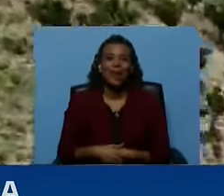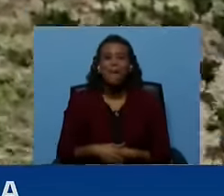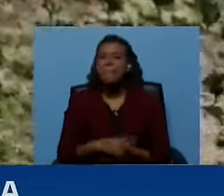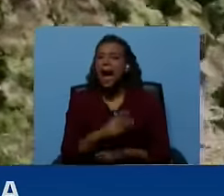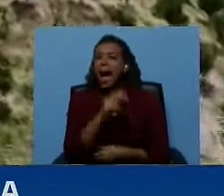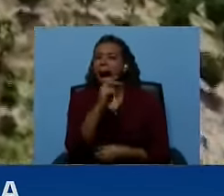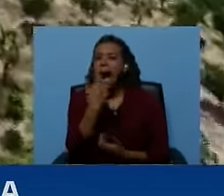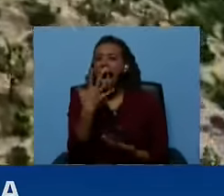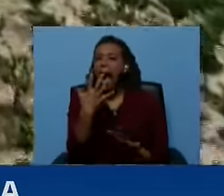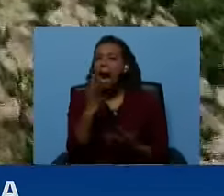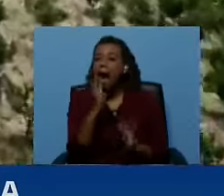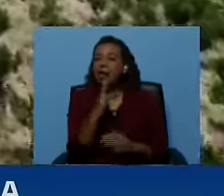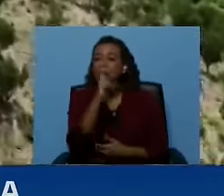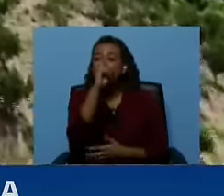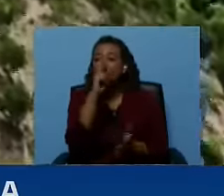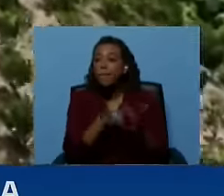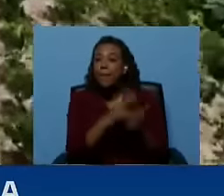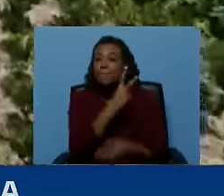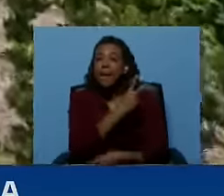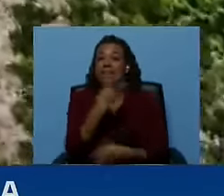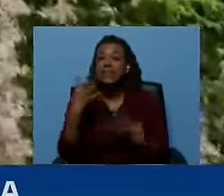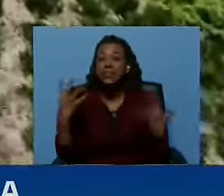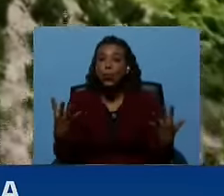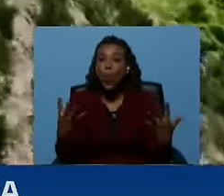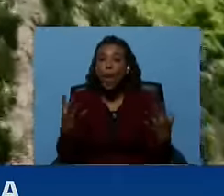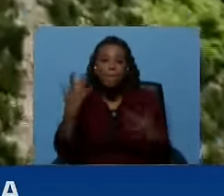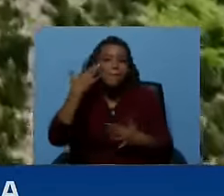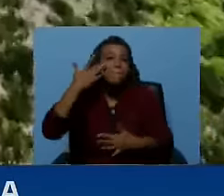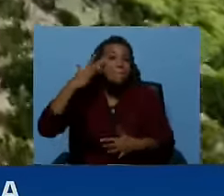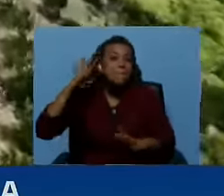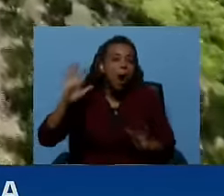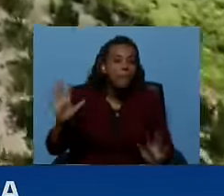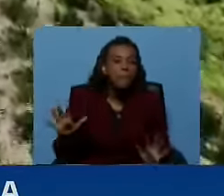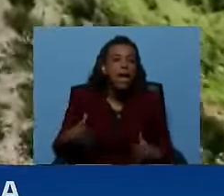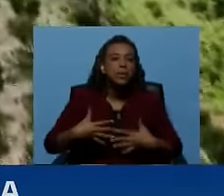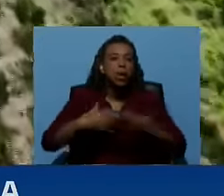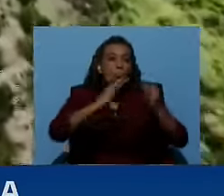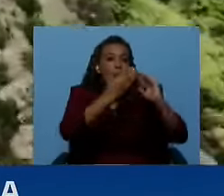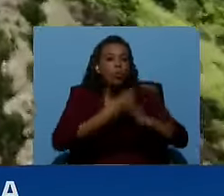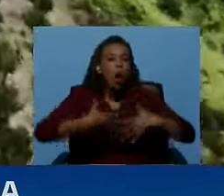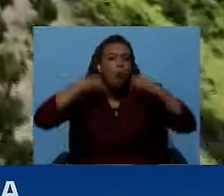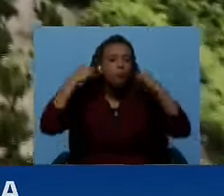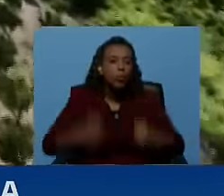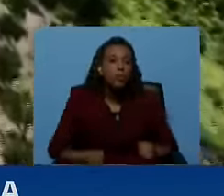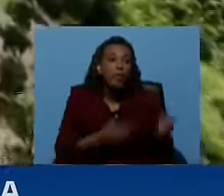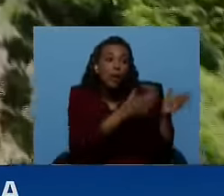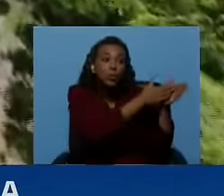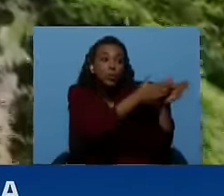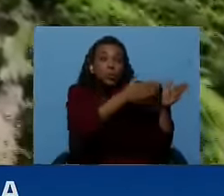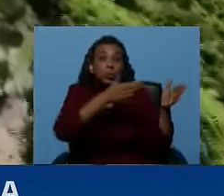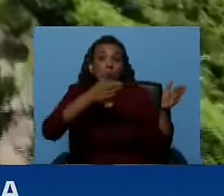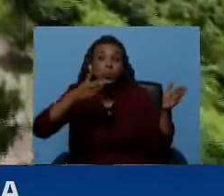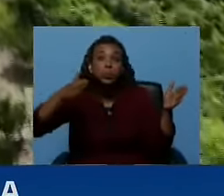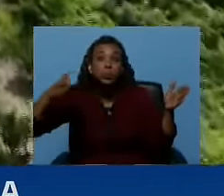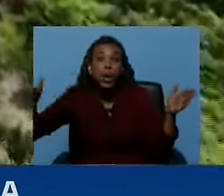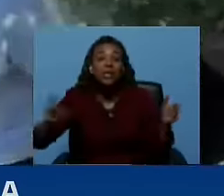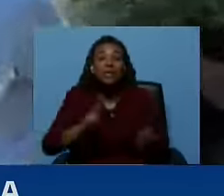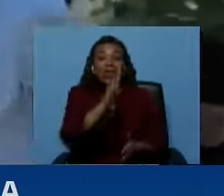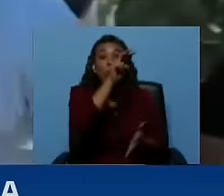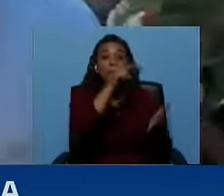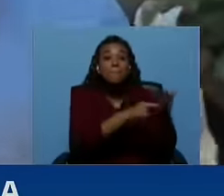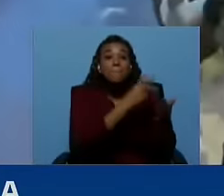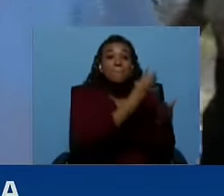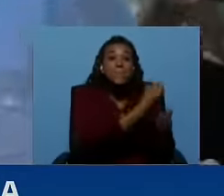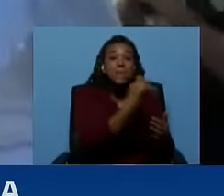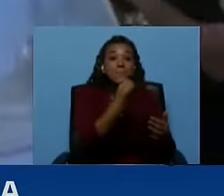c29 tendríamos las primeras comunas consolidadas digamos que todavía tenemos tiempo presidente el pueblo ya